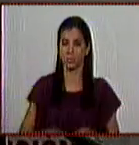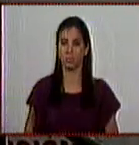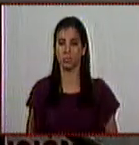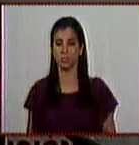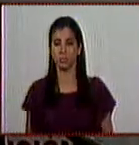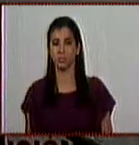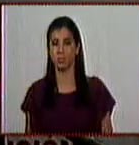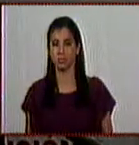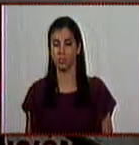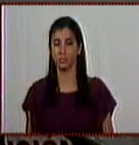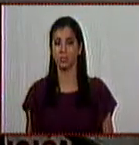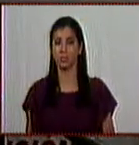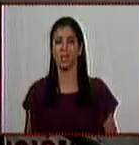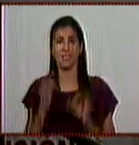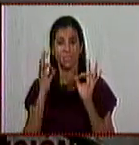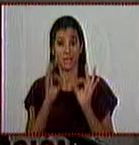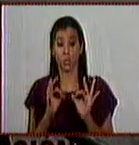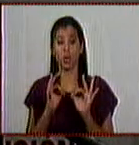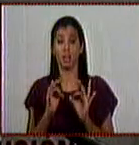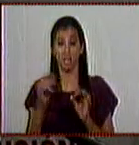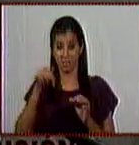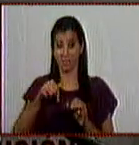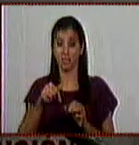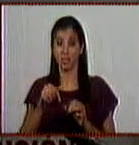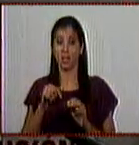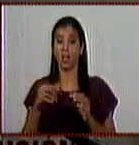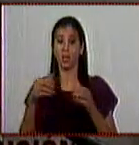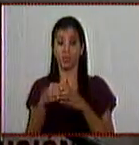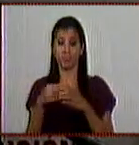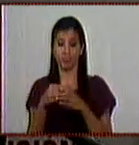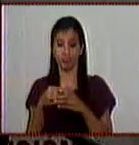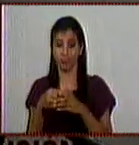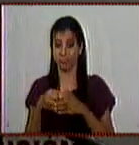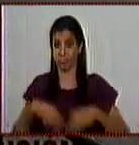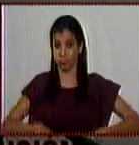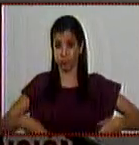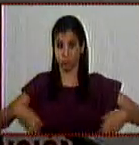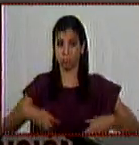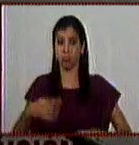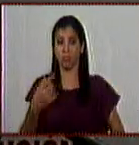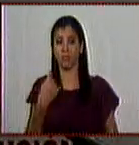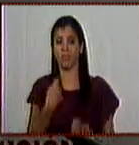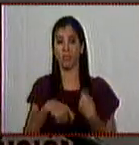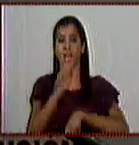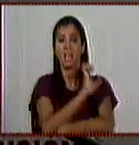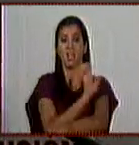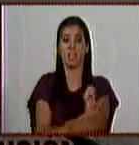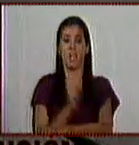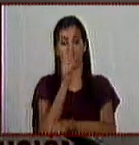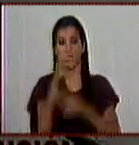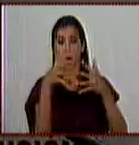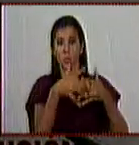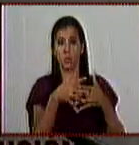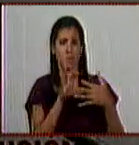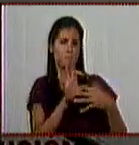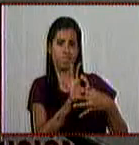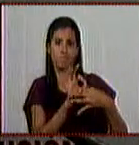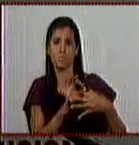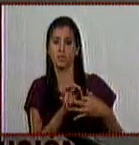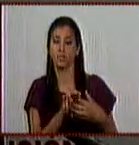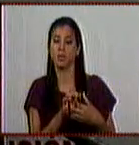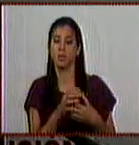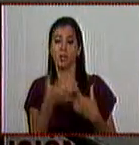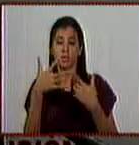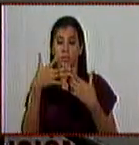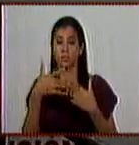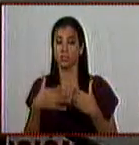el suministro de energía al imperialismo norteamericano fue sometido o está siendo sometido